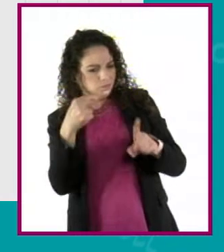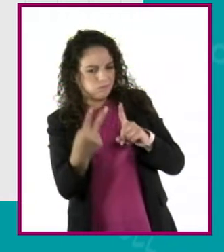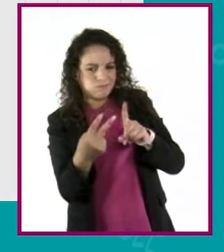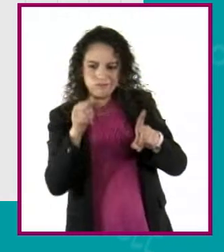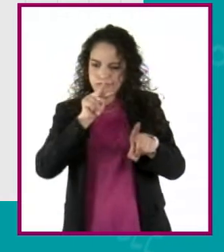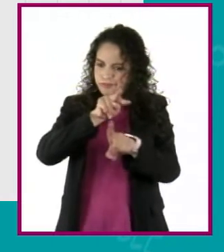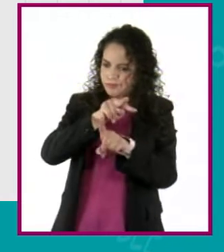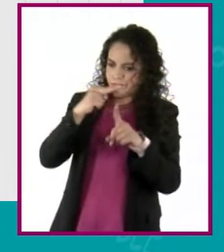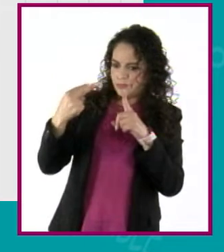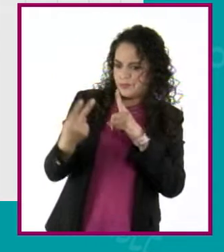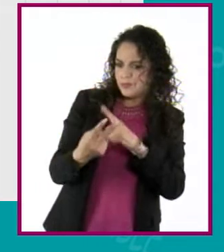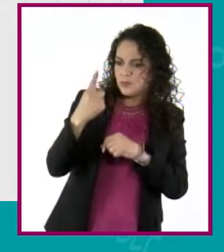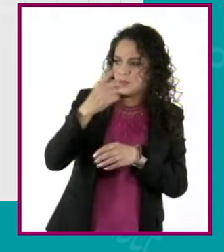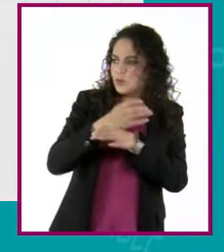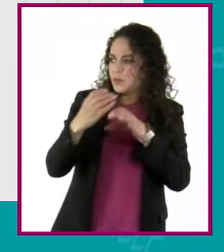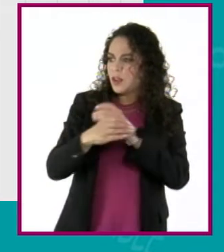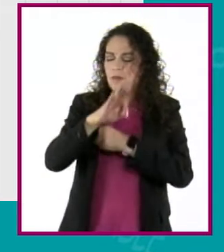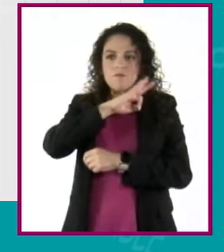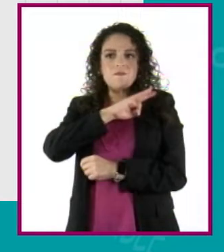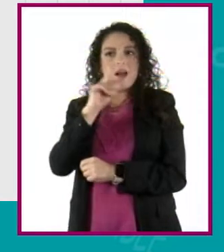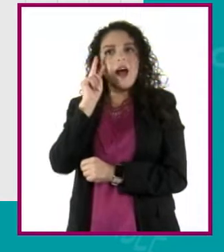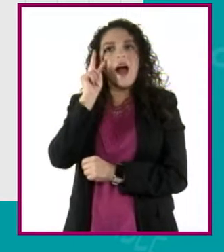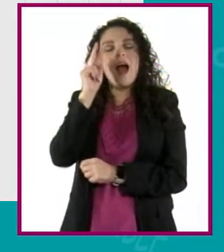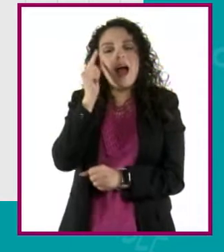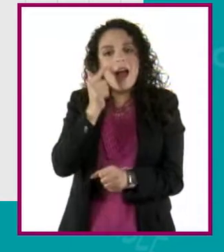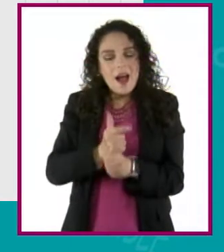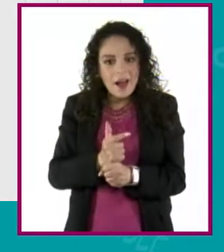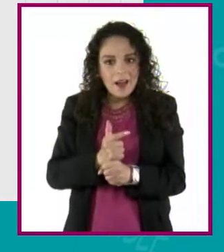manera de escanear un objeto y de poderlo